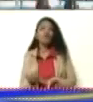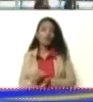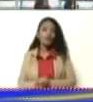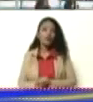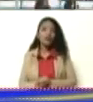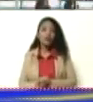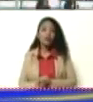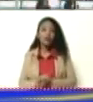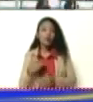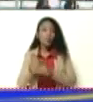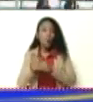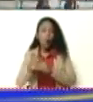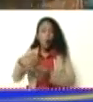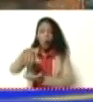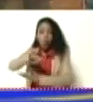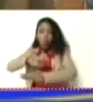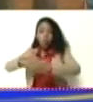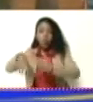mezcla perfecta.